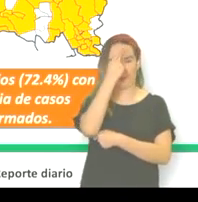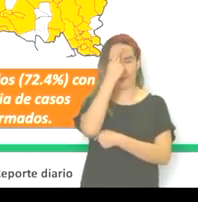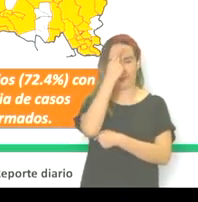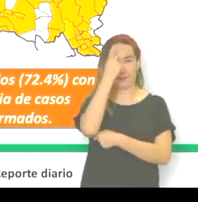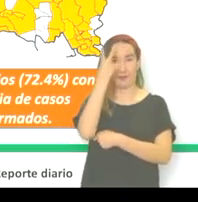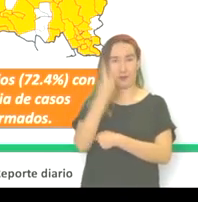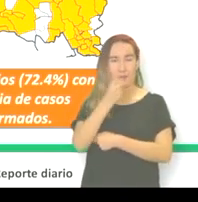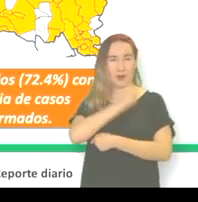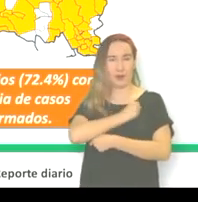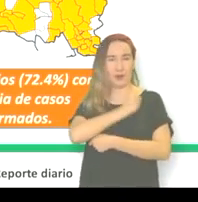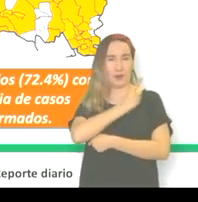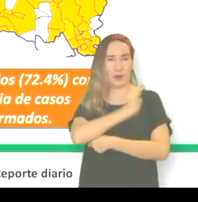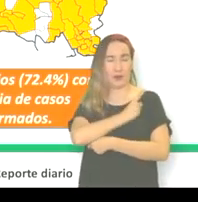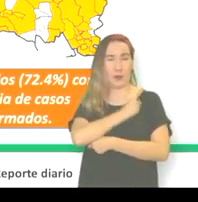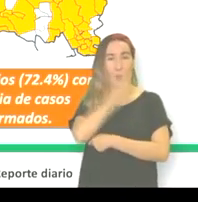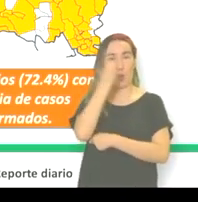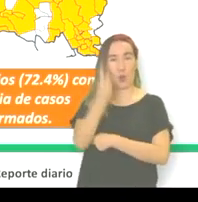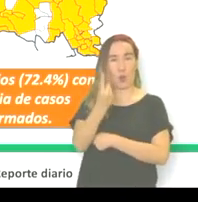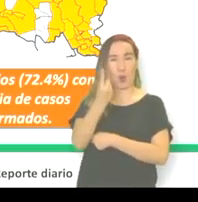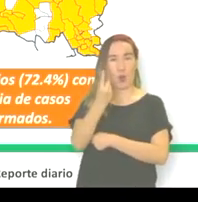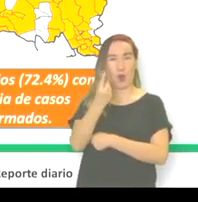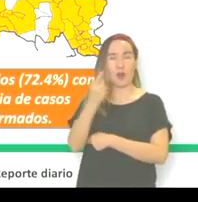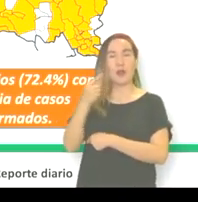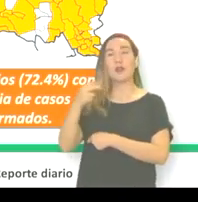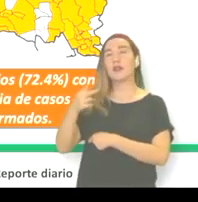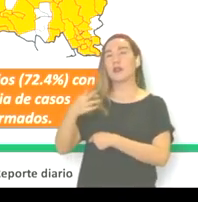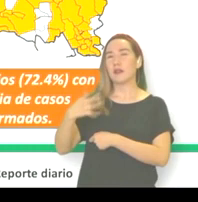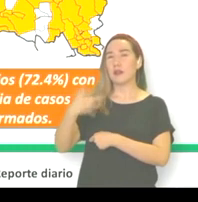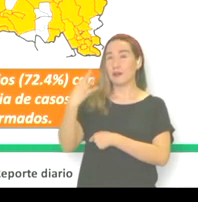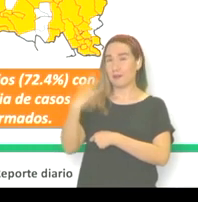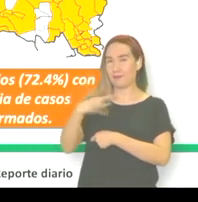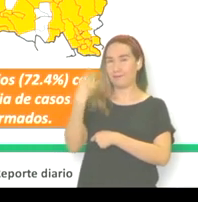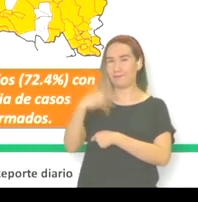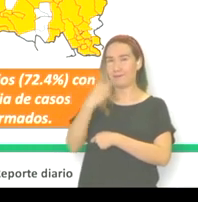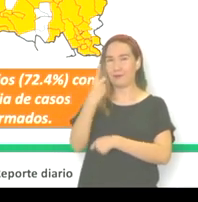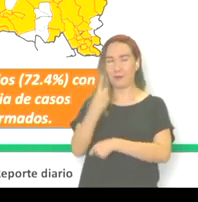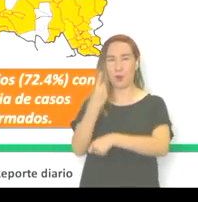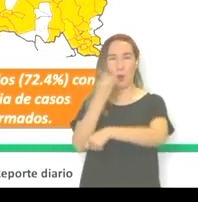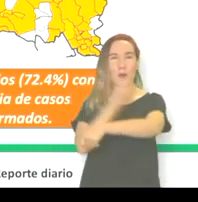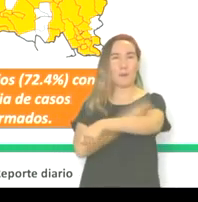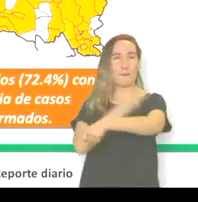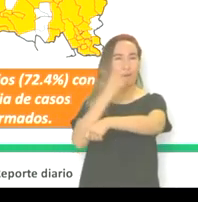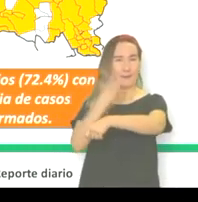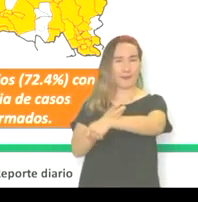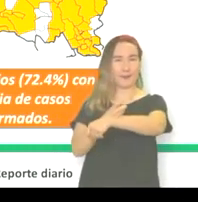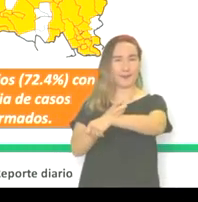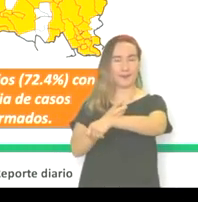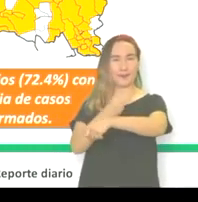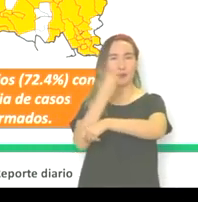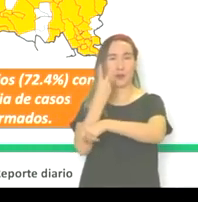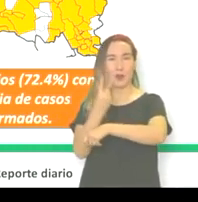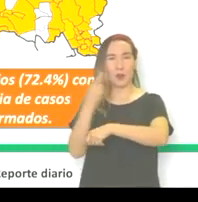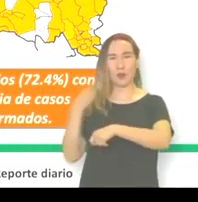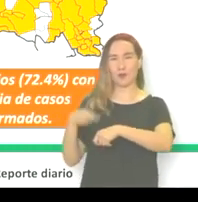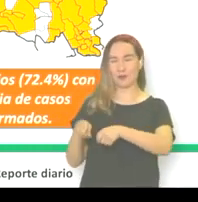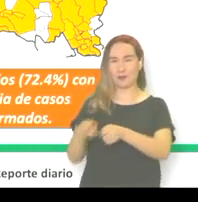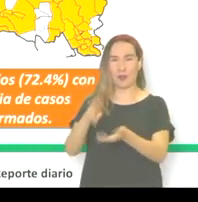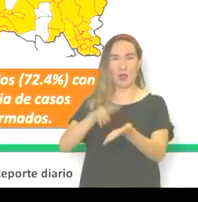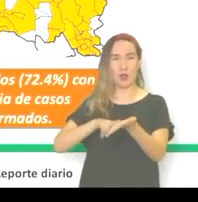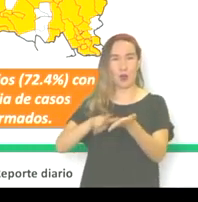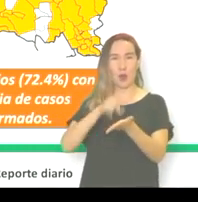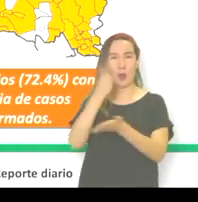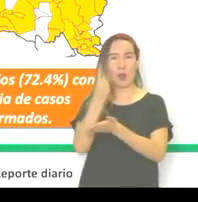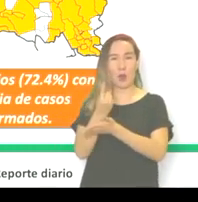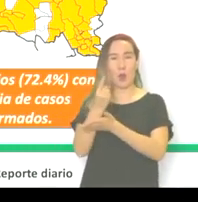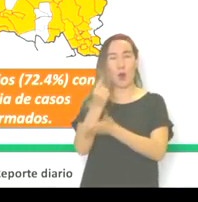Potosí, 2 en Soledad, una persona en 14, una más en Mezquitic. Tenemos 2 personas en Río Verde, una en